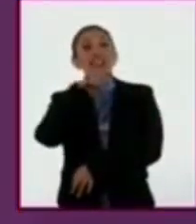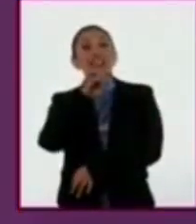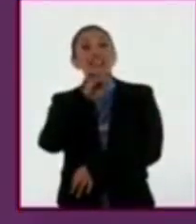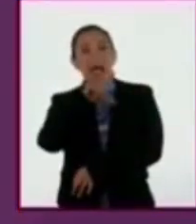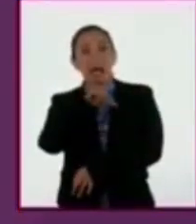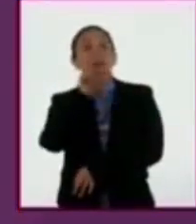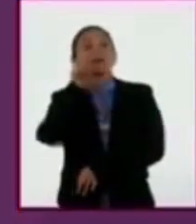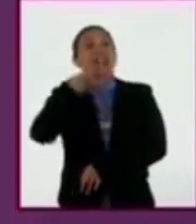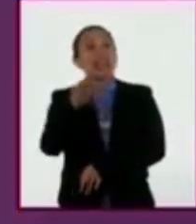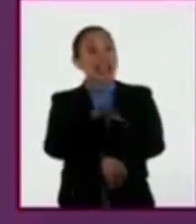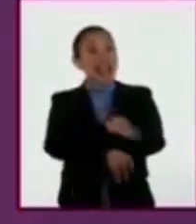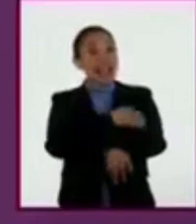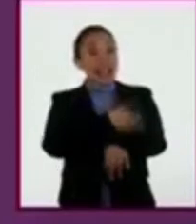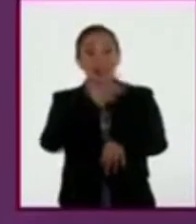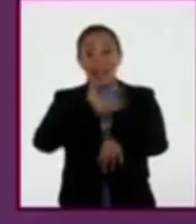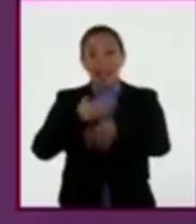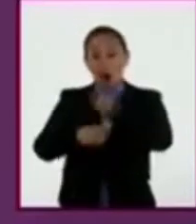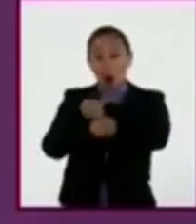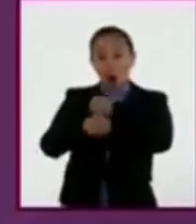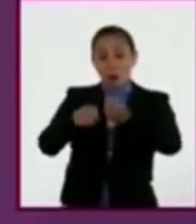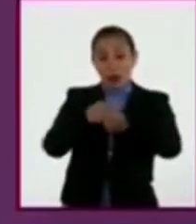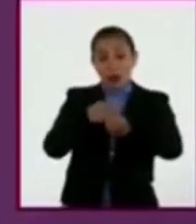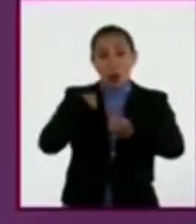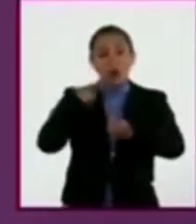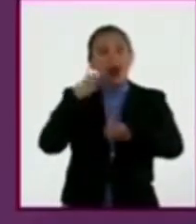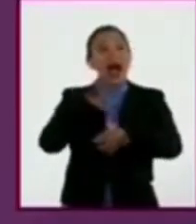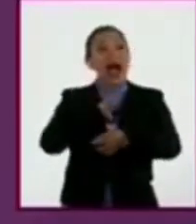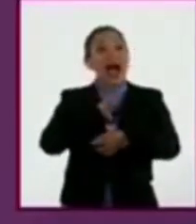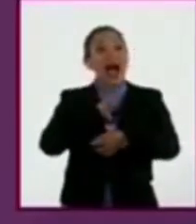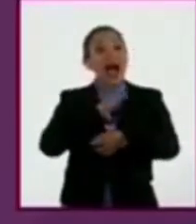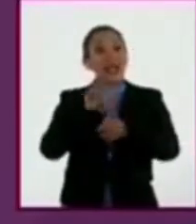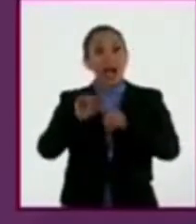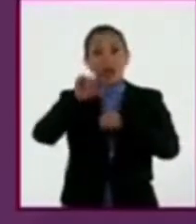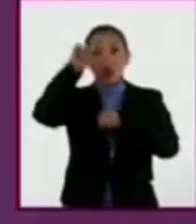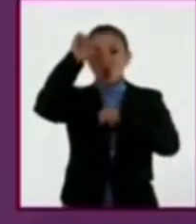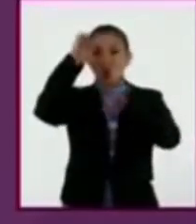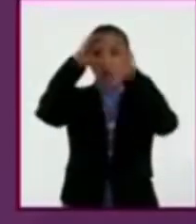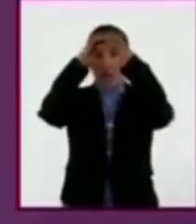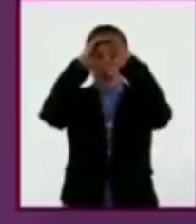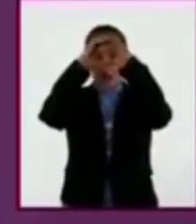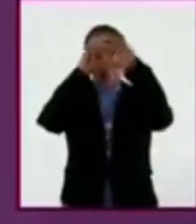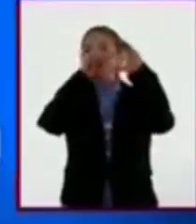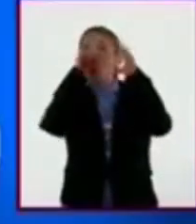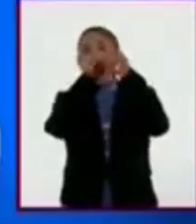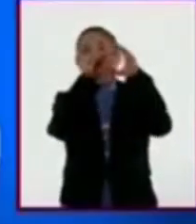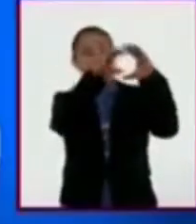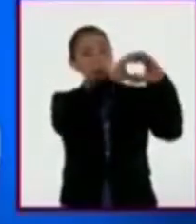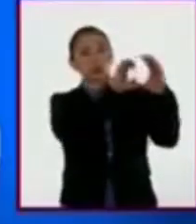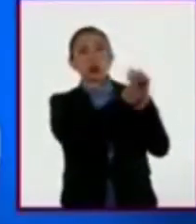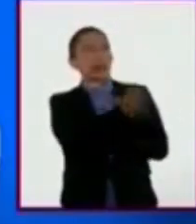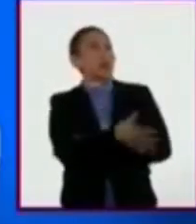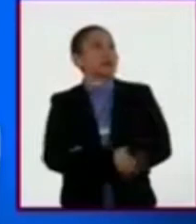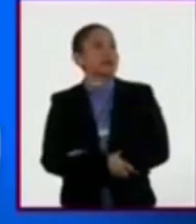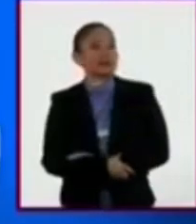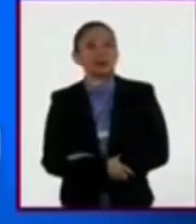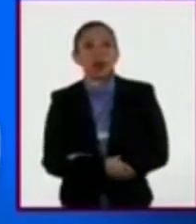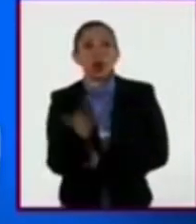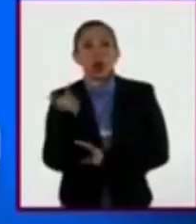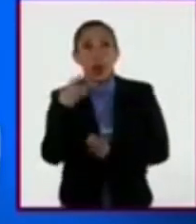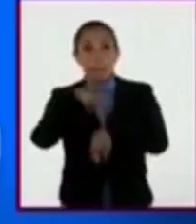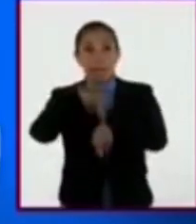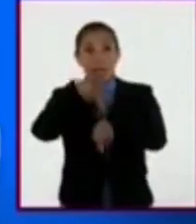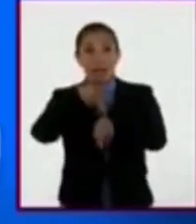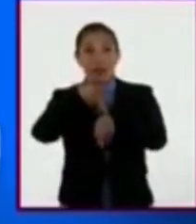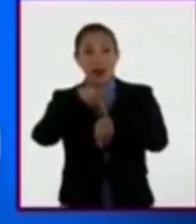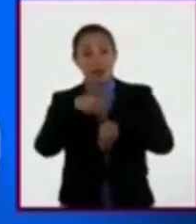es la energía que poseen los objetos cuando se encuentran a cierta altura o posición. Por ejemplo, una roca